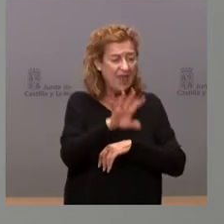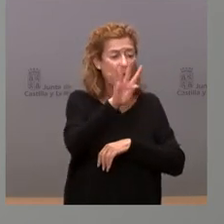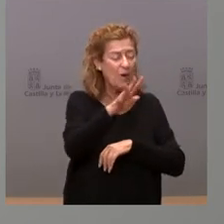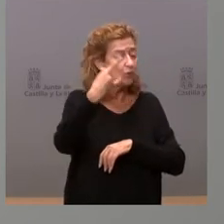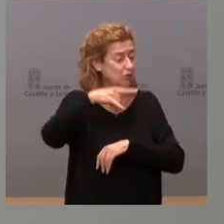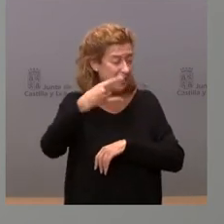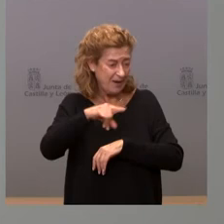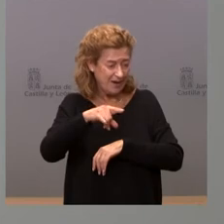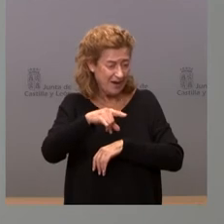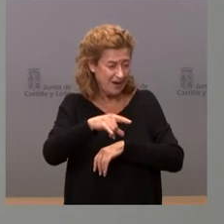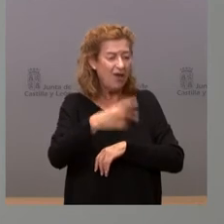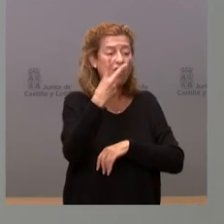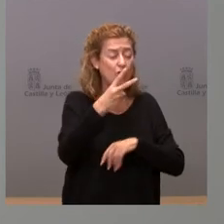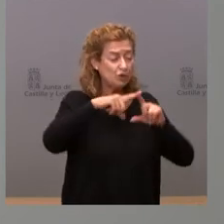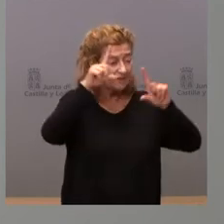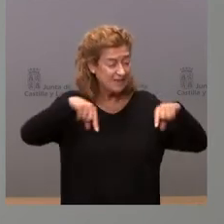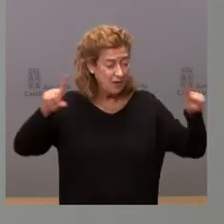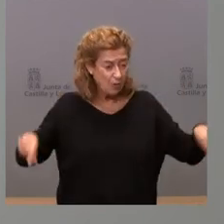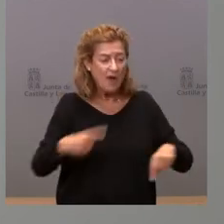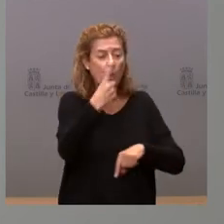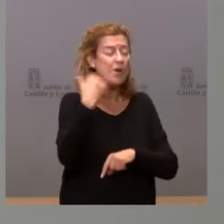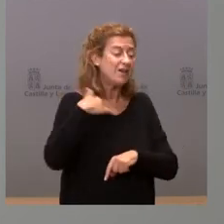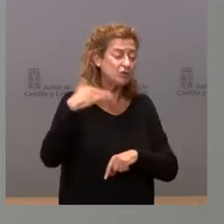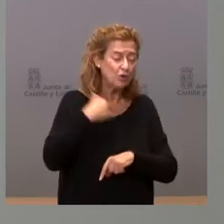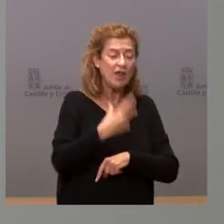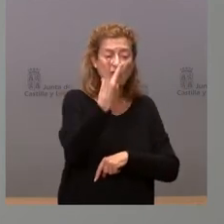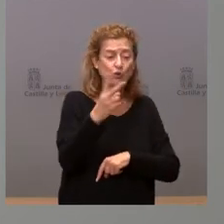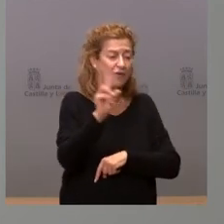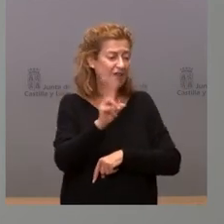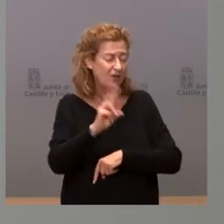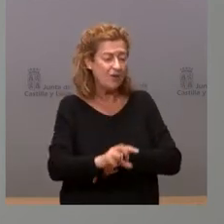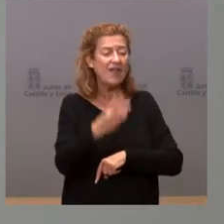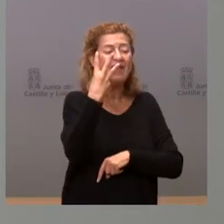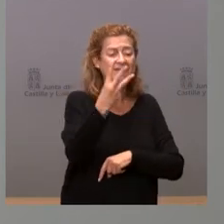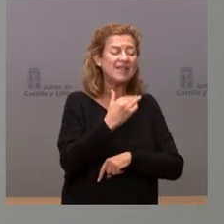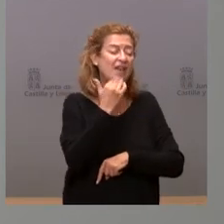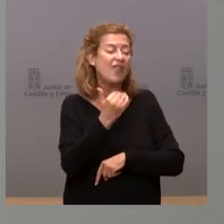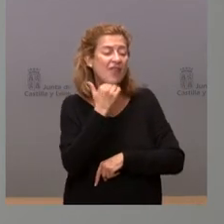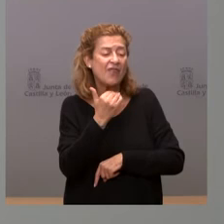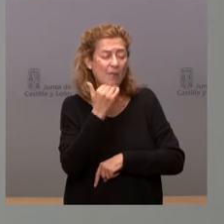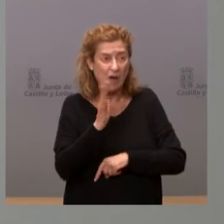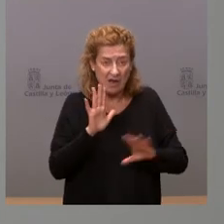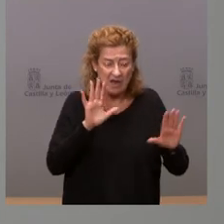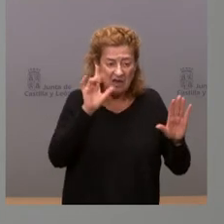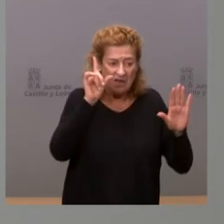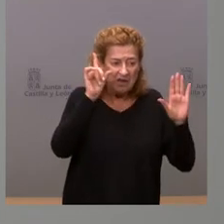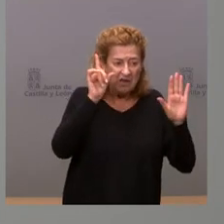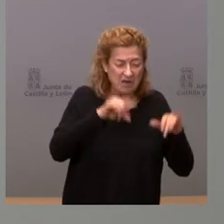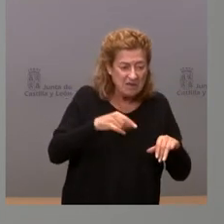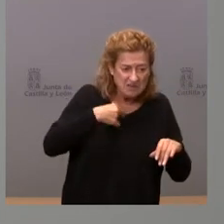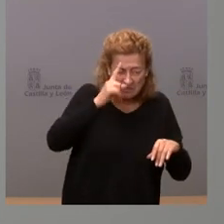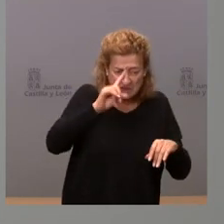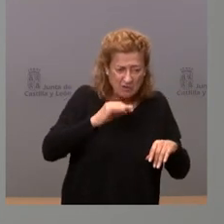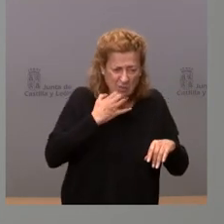salamanca y 2 a segovia una a soria 2 a valladolid y 3 a zamora y si no me equivoco y salvo error omisión sobre las